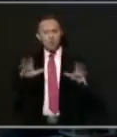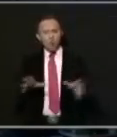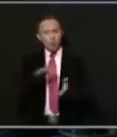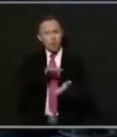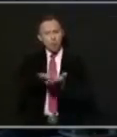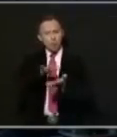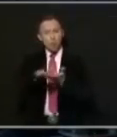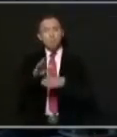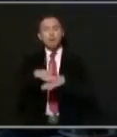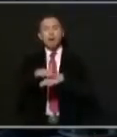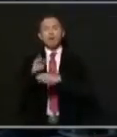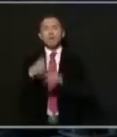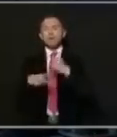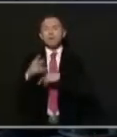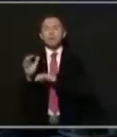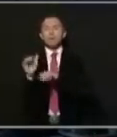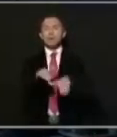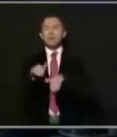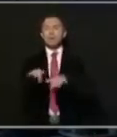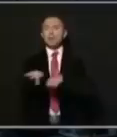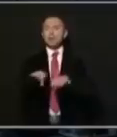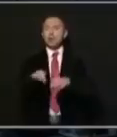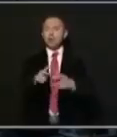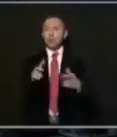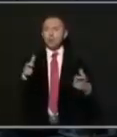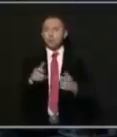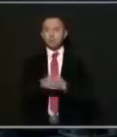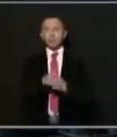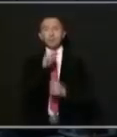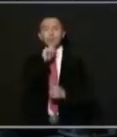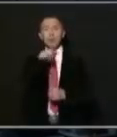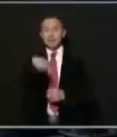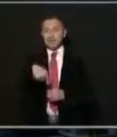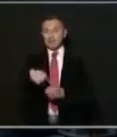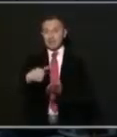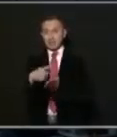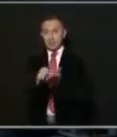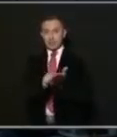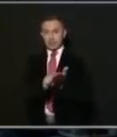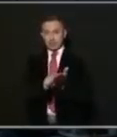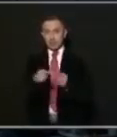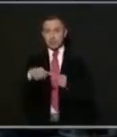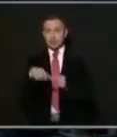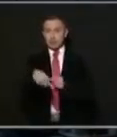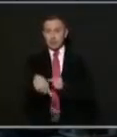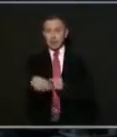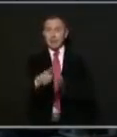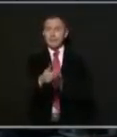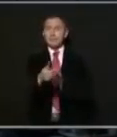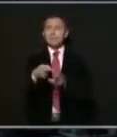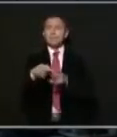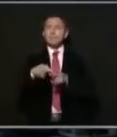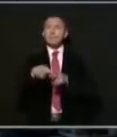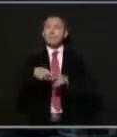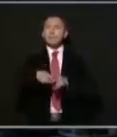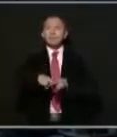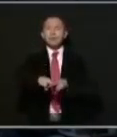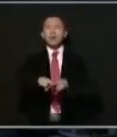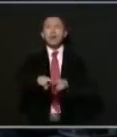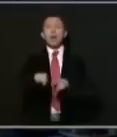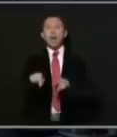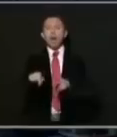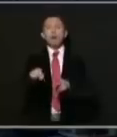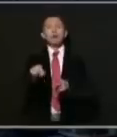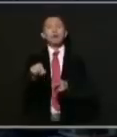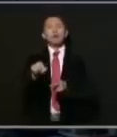mes iniciará un programa de mejoramiento urbano en